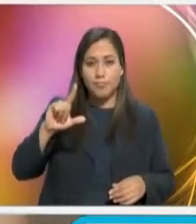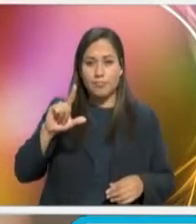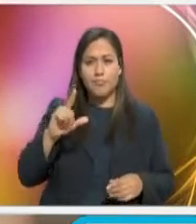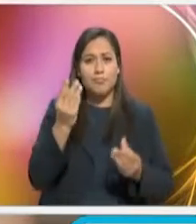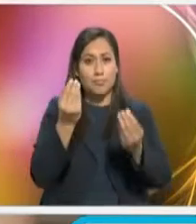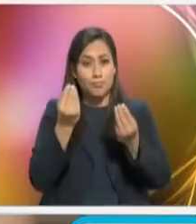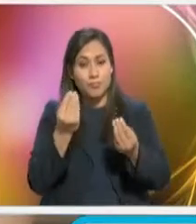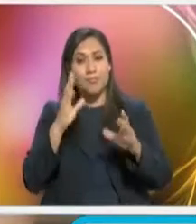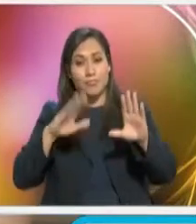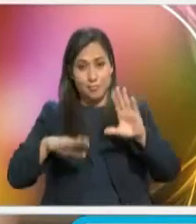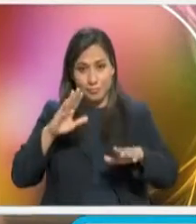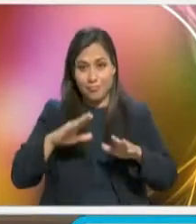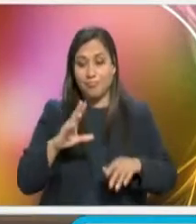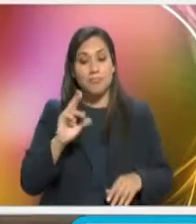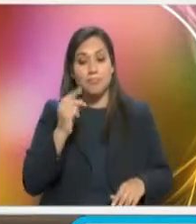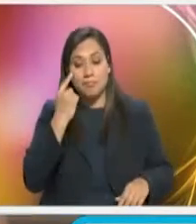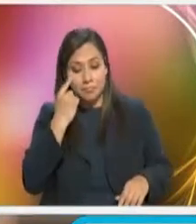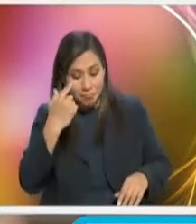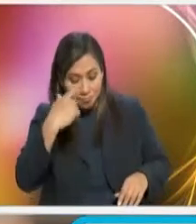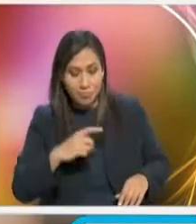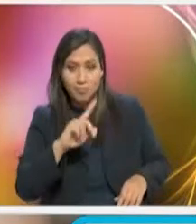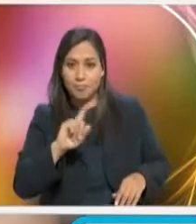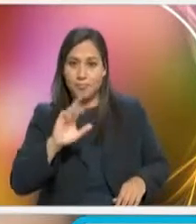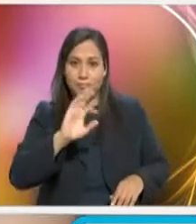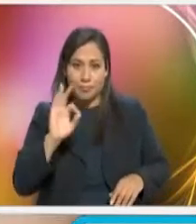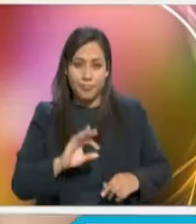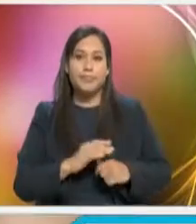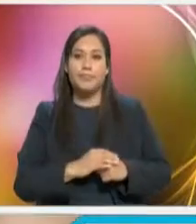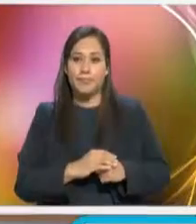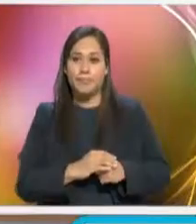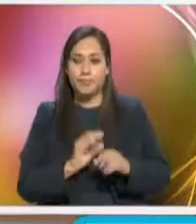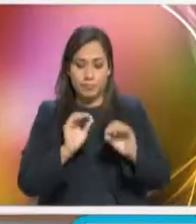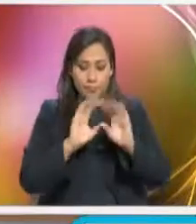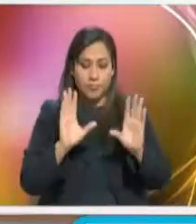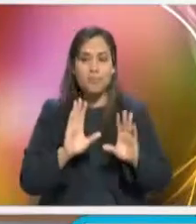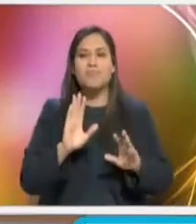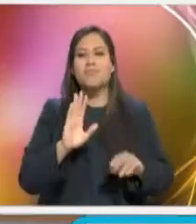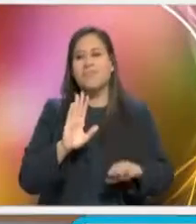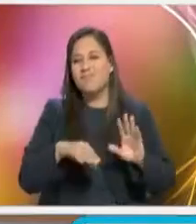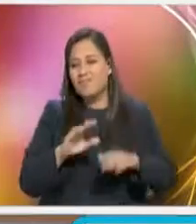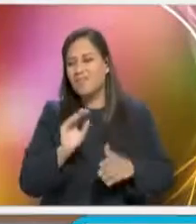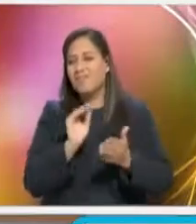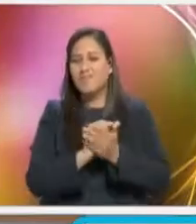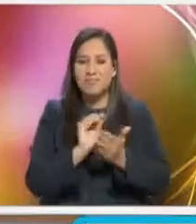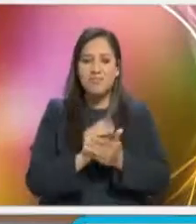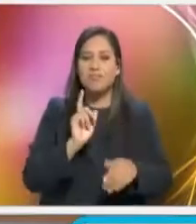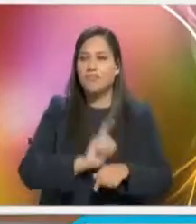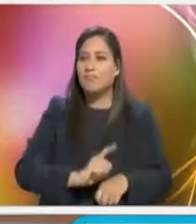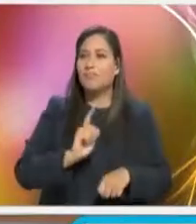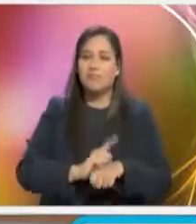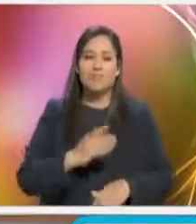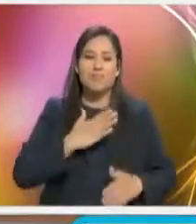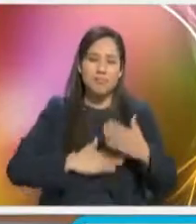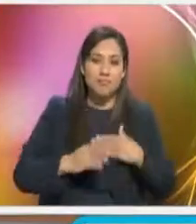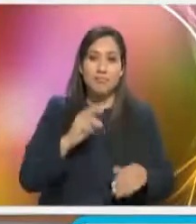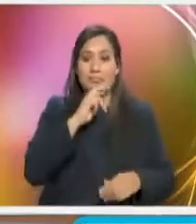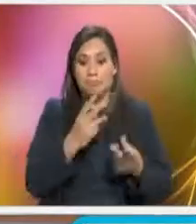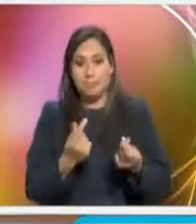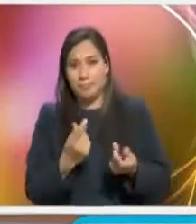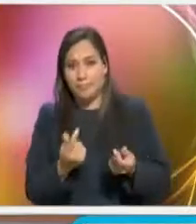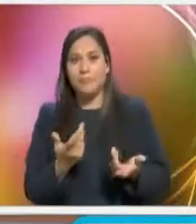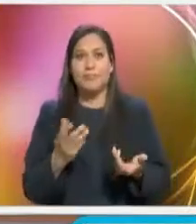que muchas veces no nos fijamos al 100%. Exactamente, sí, muchas veces lo dejamos de lado por el día a día, por las